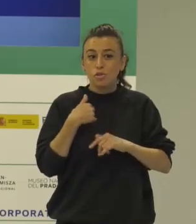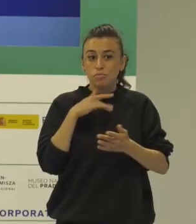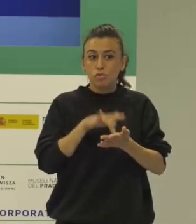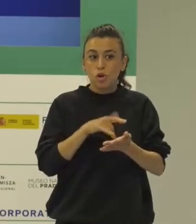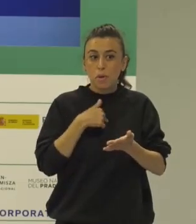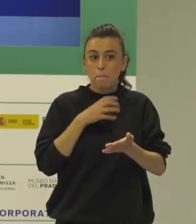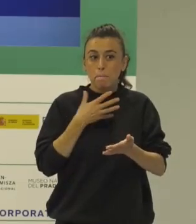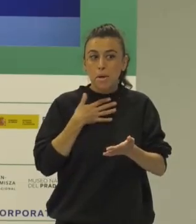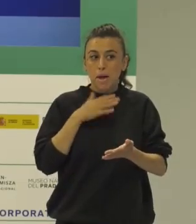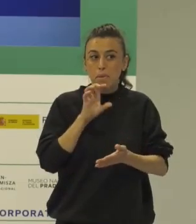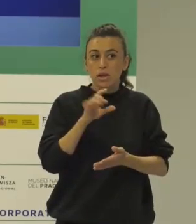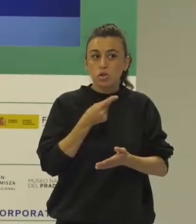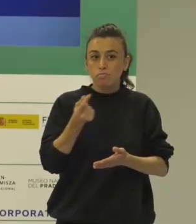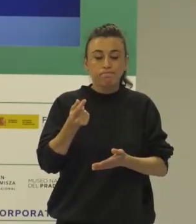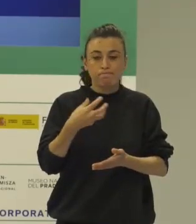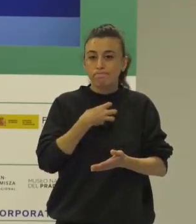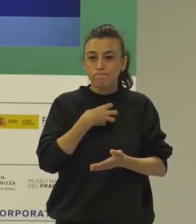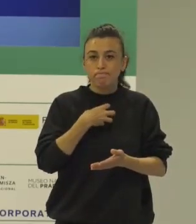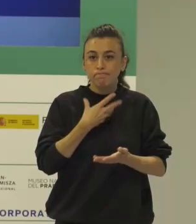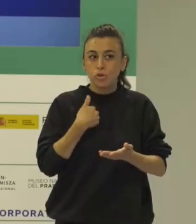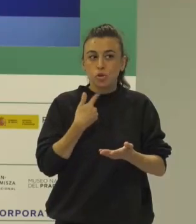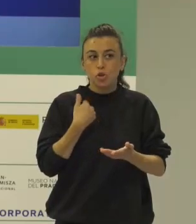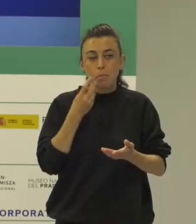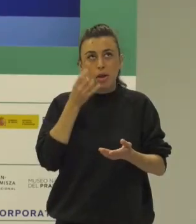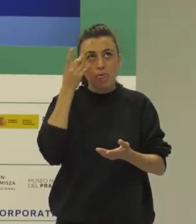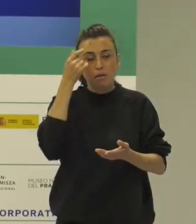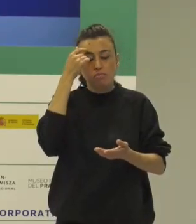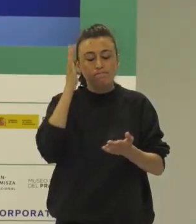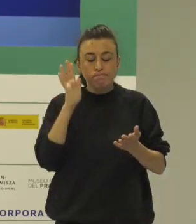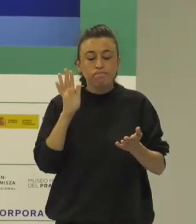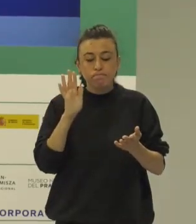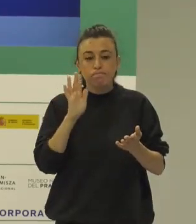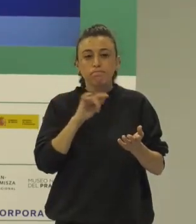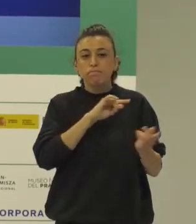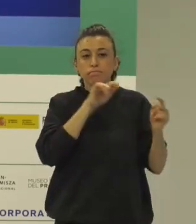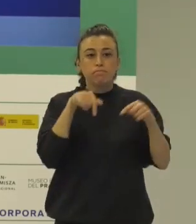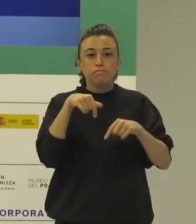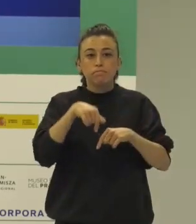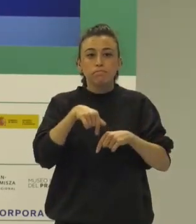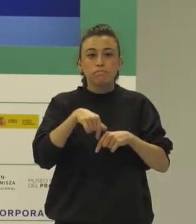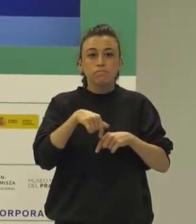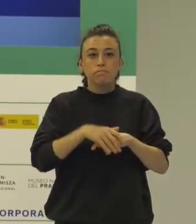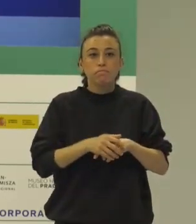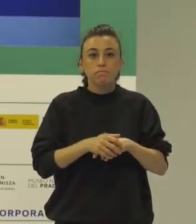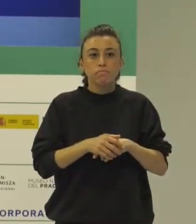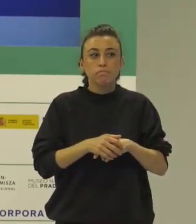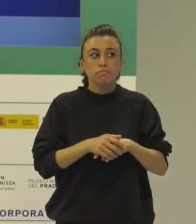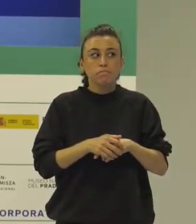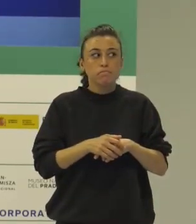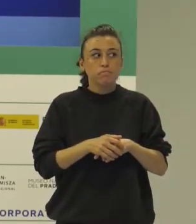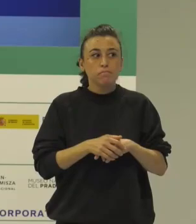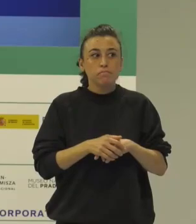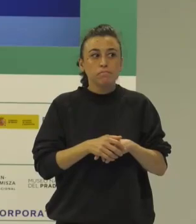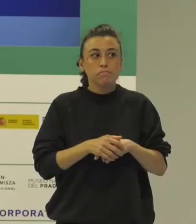país y es cuando surge la idea del libro, ¿no? Como yo quise poner una cámara de alguna manera